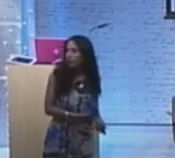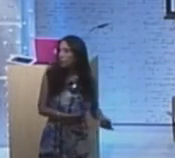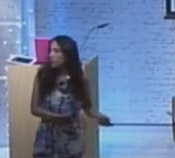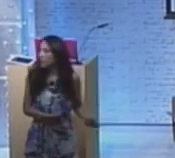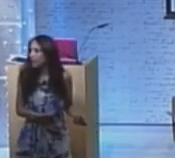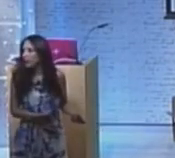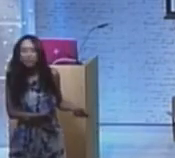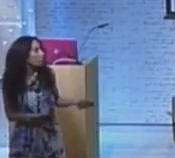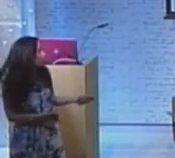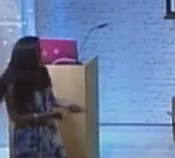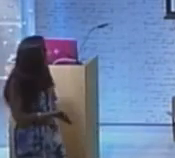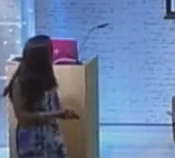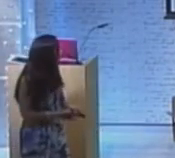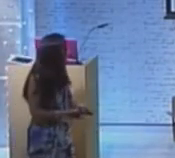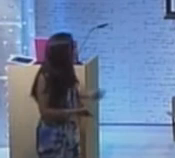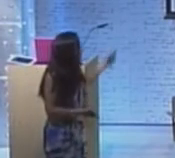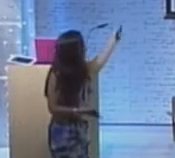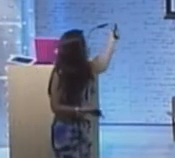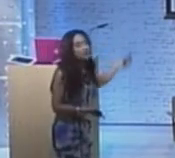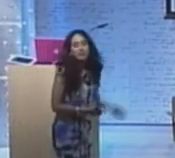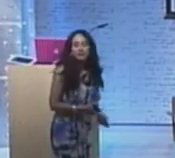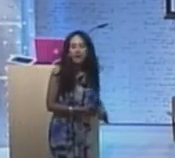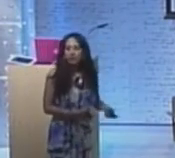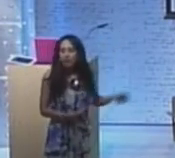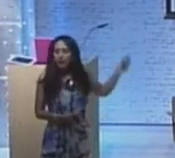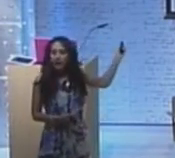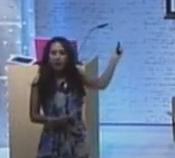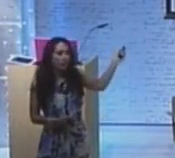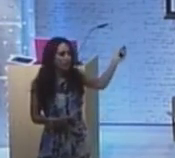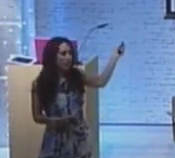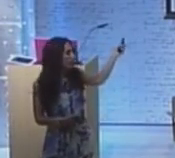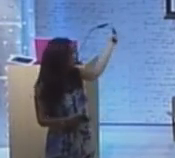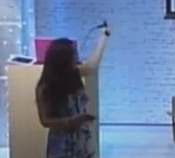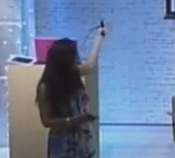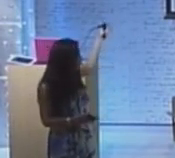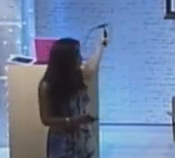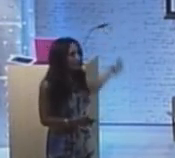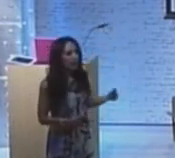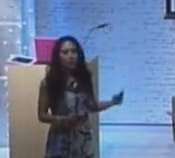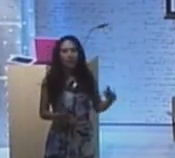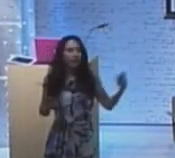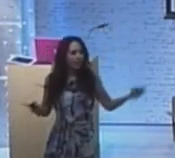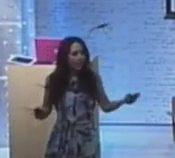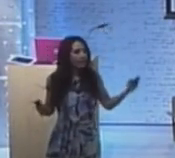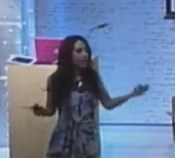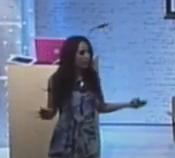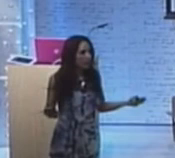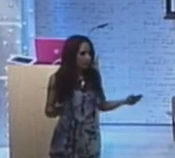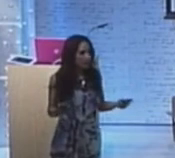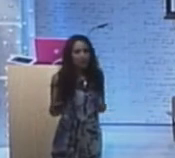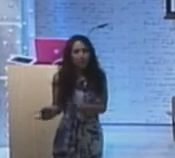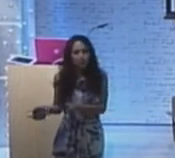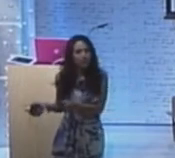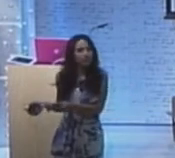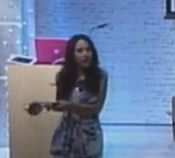que era exclusivamente la memoria. Existen ya algunas evaluaciones para poder medir hasta